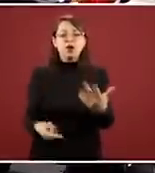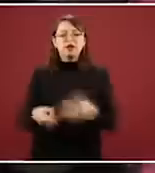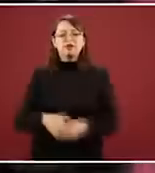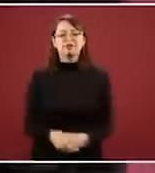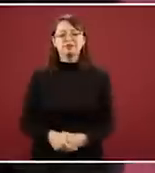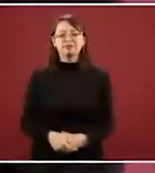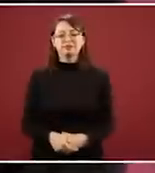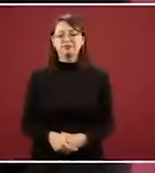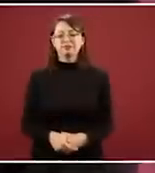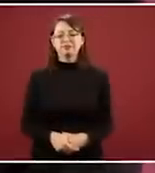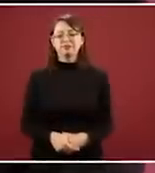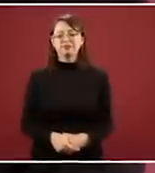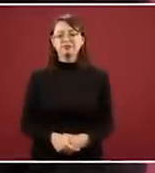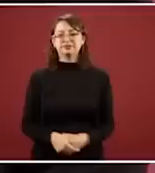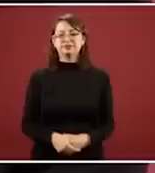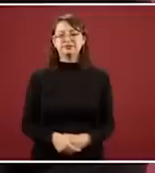podamos consolidar